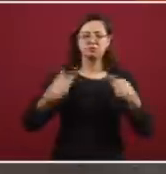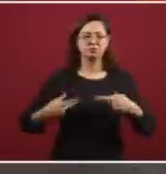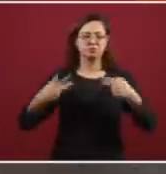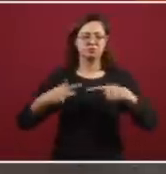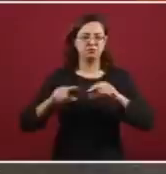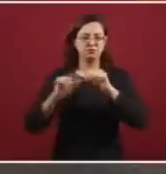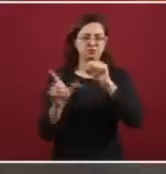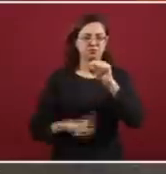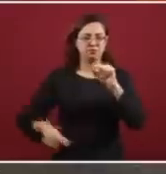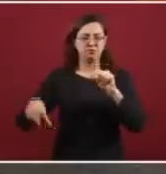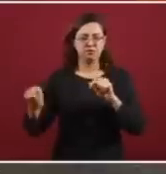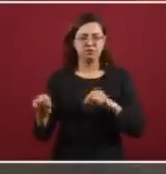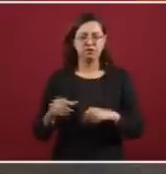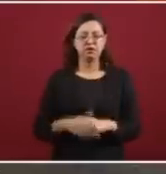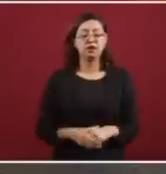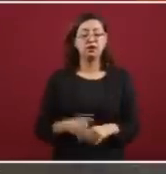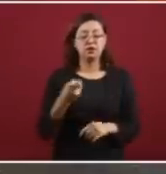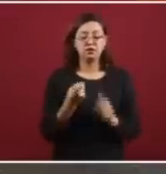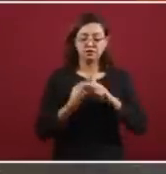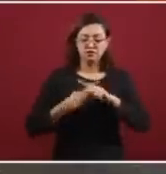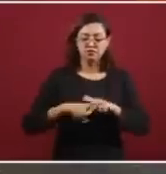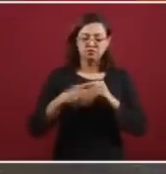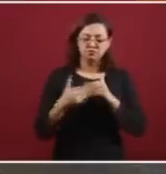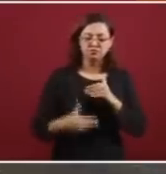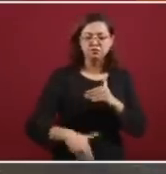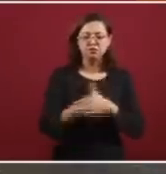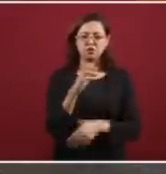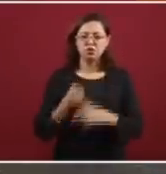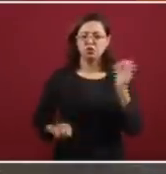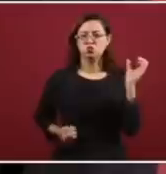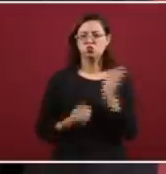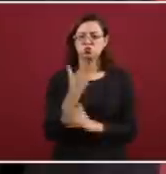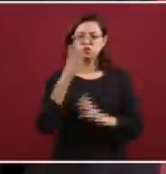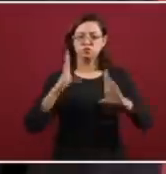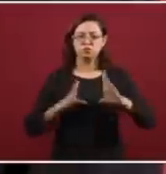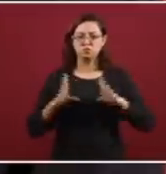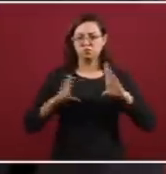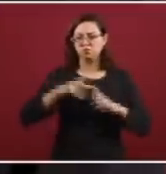Así surge el nuevo ejército mexicano.